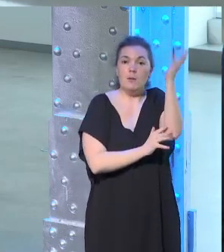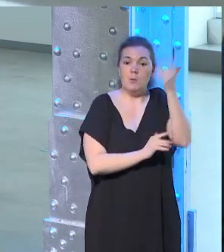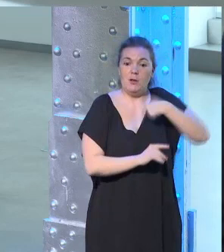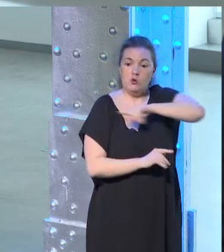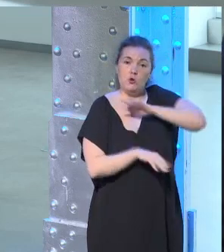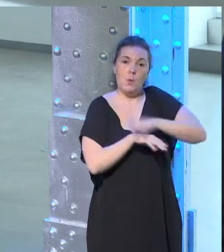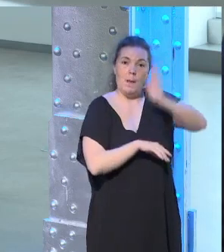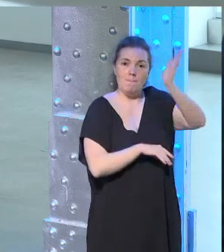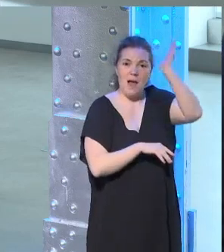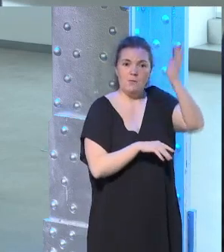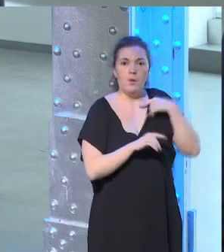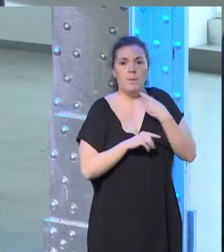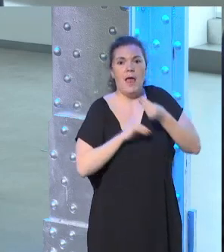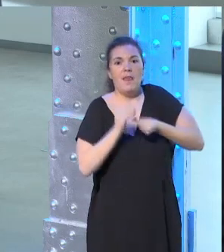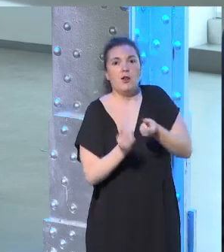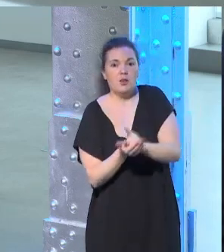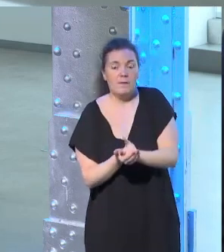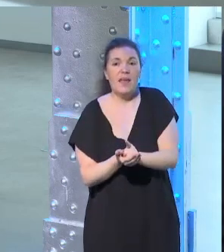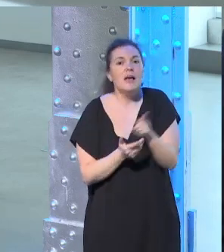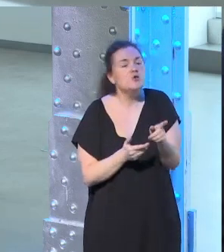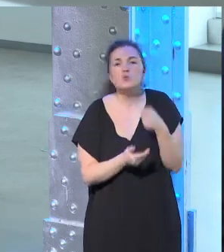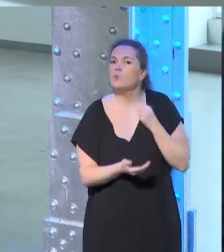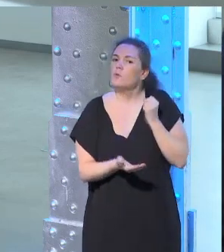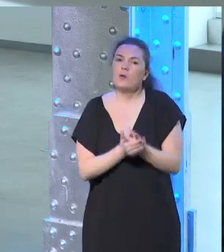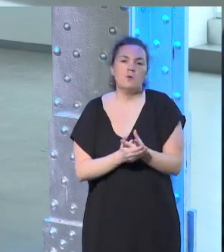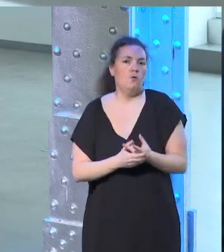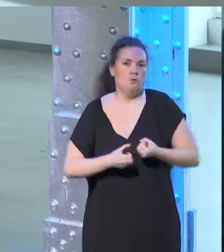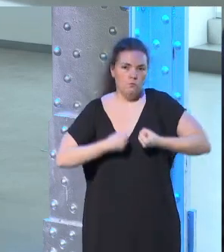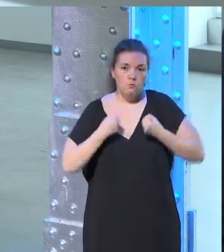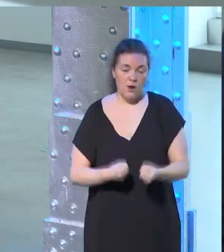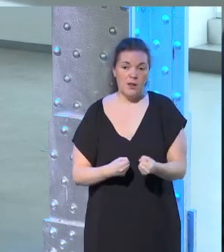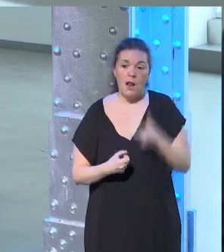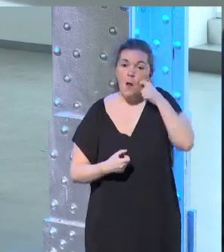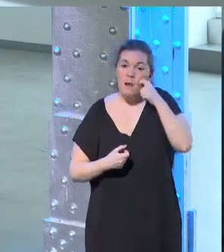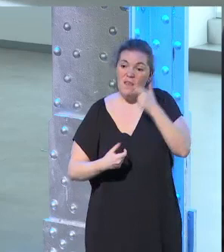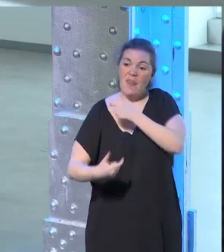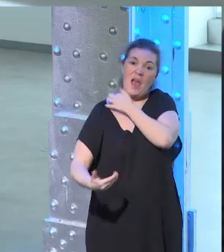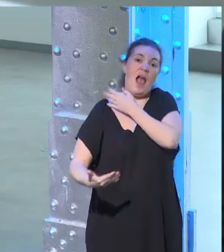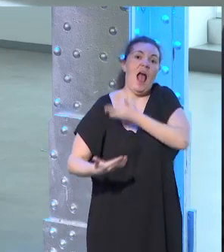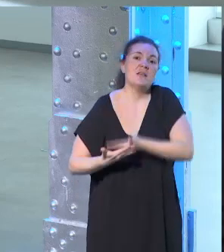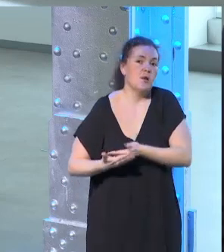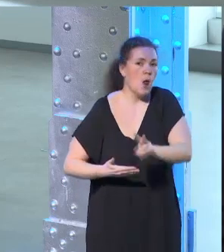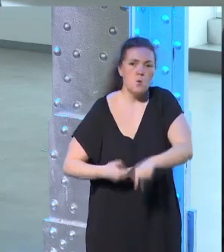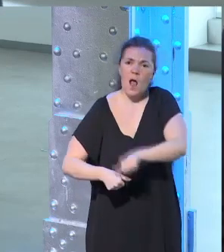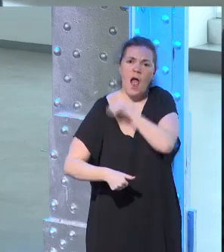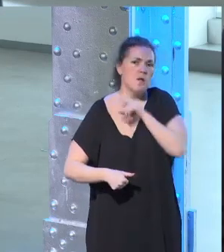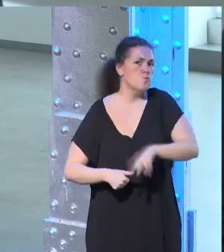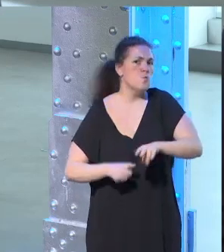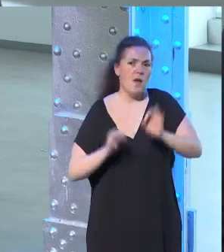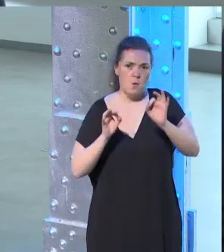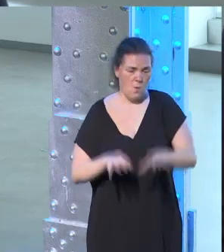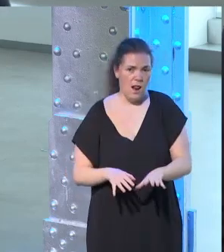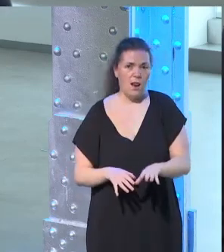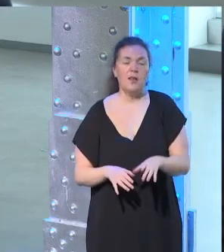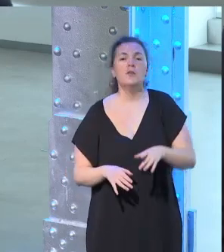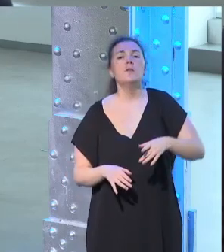eso. Y ante eso, que es un desafío enorme, la humanidad no ha estado nunca ante ese desafío. Desde mi punto de vista,